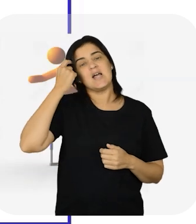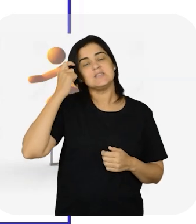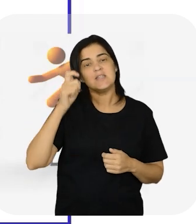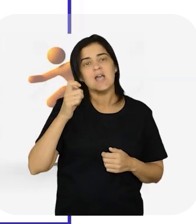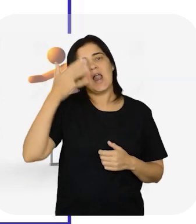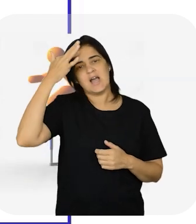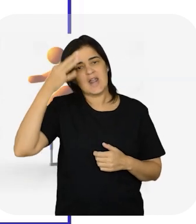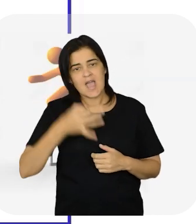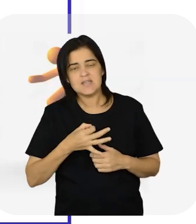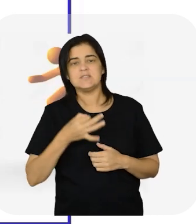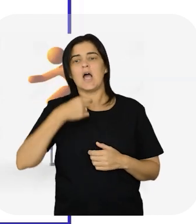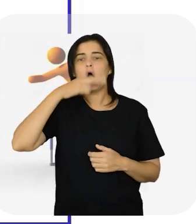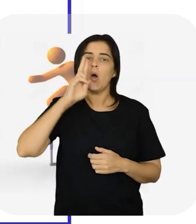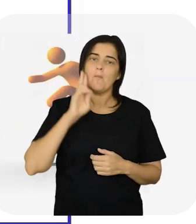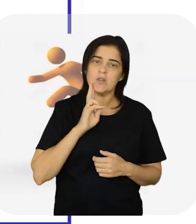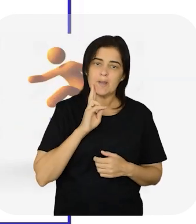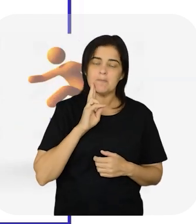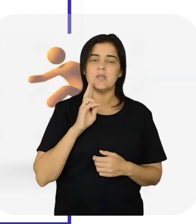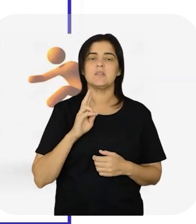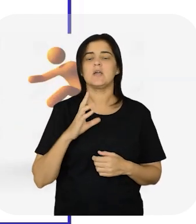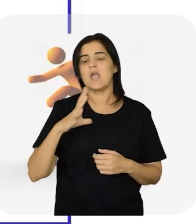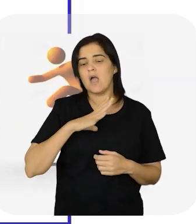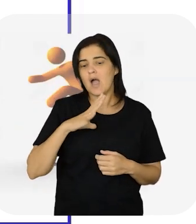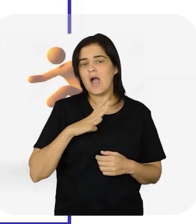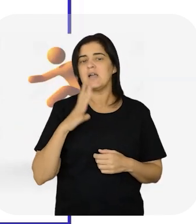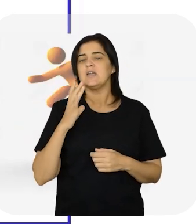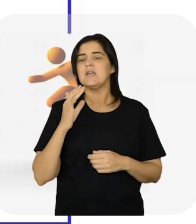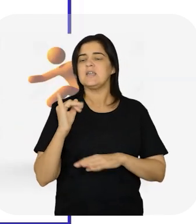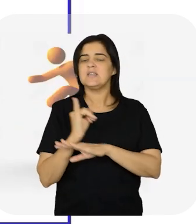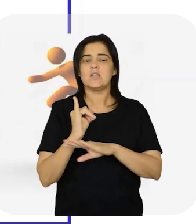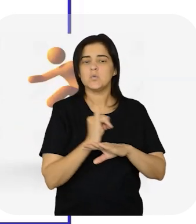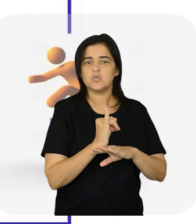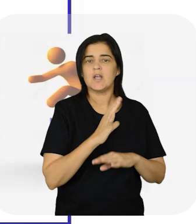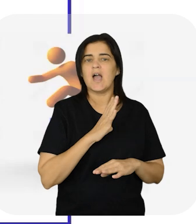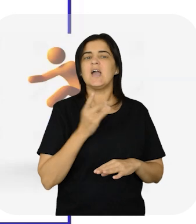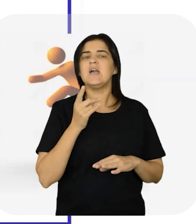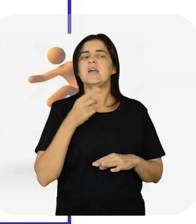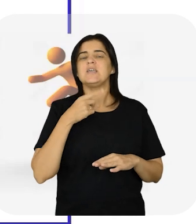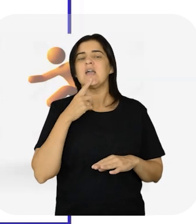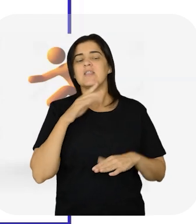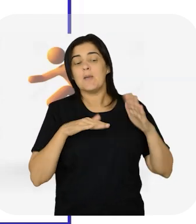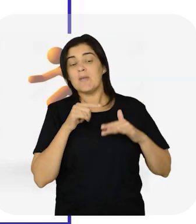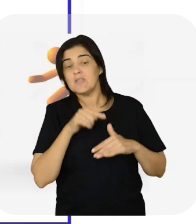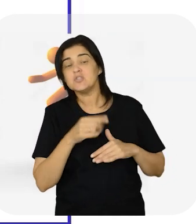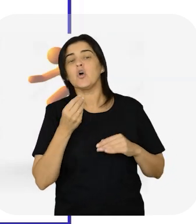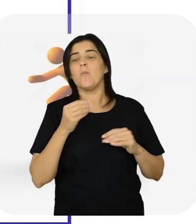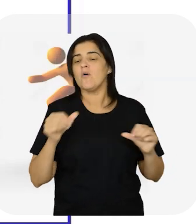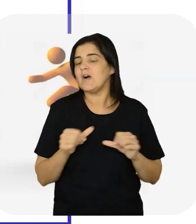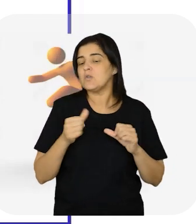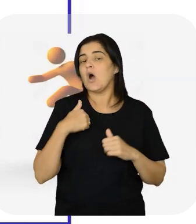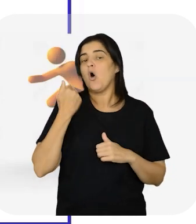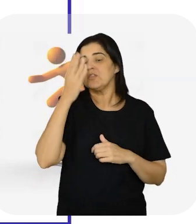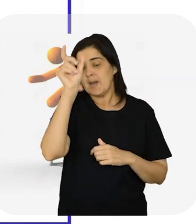las creencias, los comportamientos que existen en las instituciones y que condicionan la forma de actuar hacia una